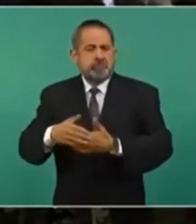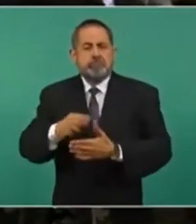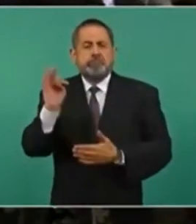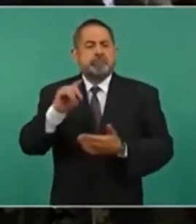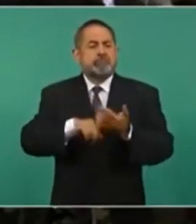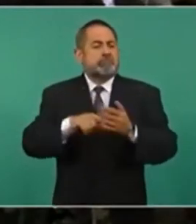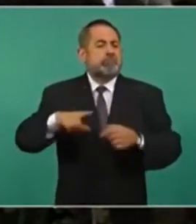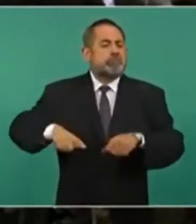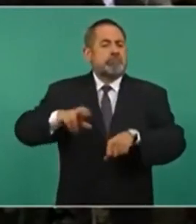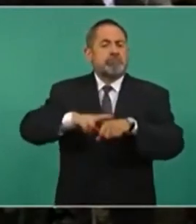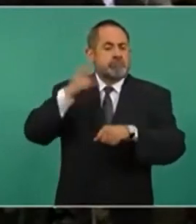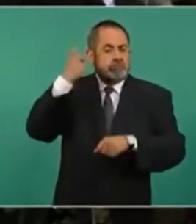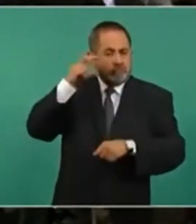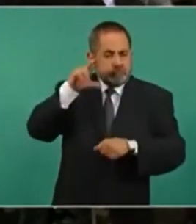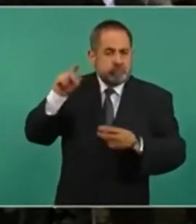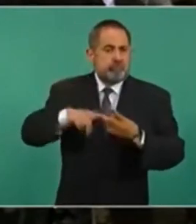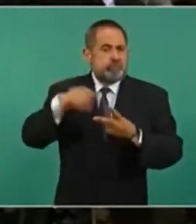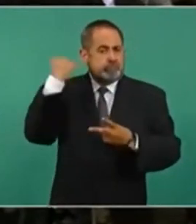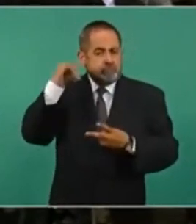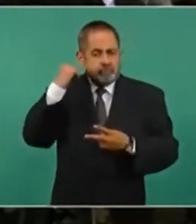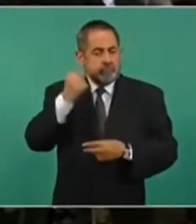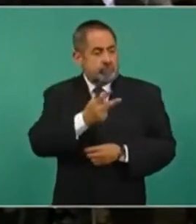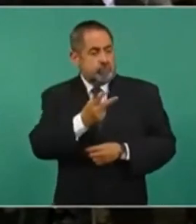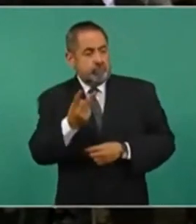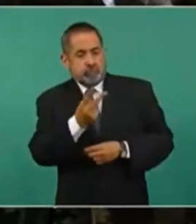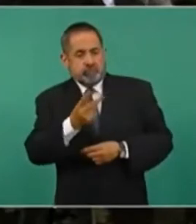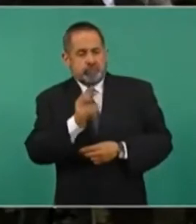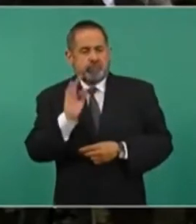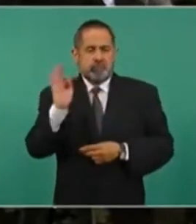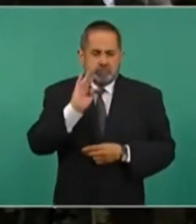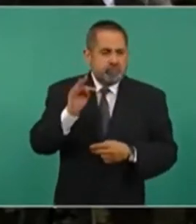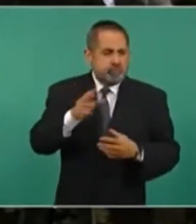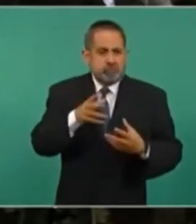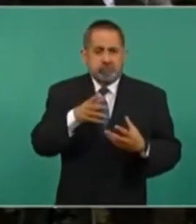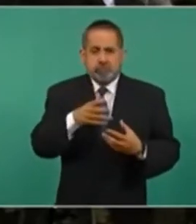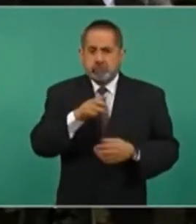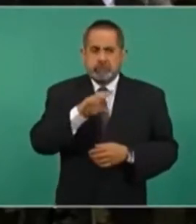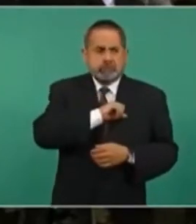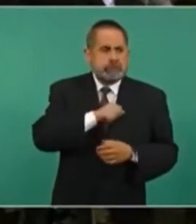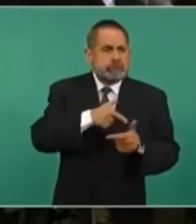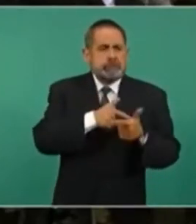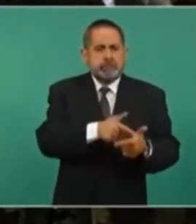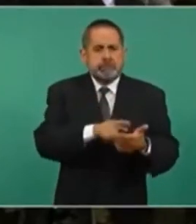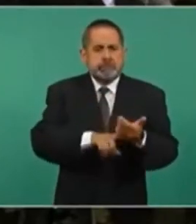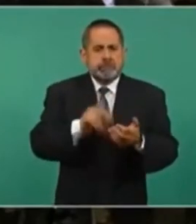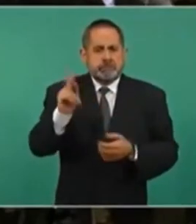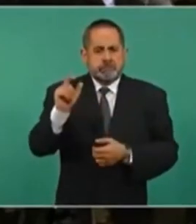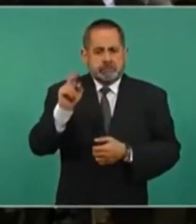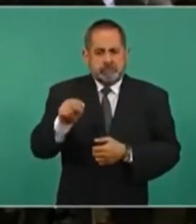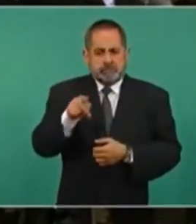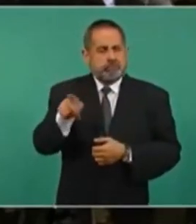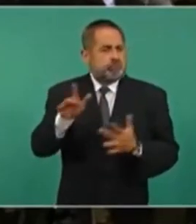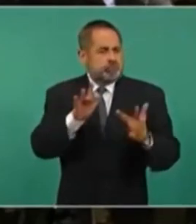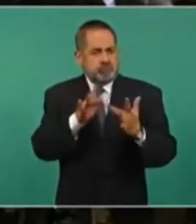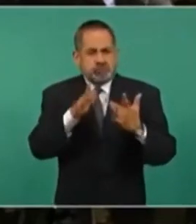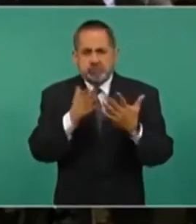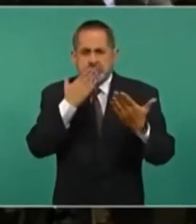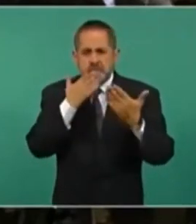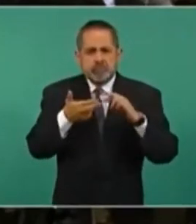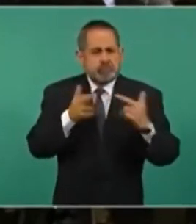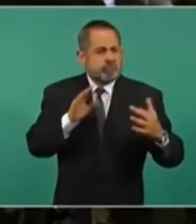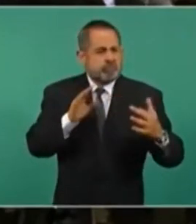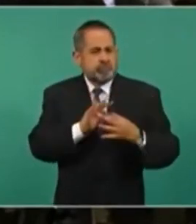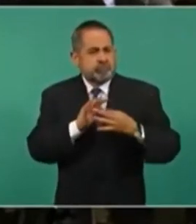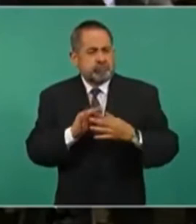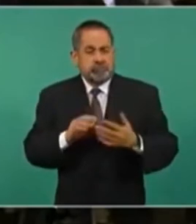a Mauricio Villa Dosay, gobernador de Yucatán, a sumarse a la 4T, o mejor conocida como Cuarta Transformación, ya